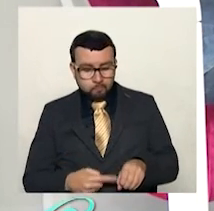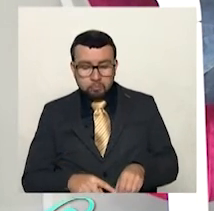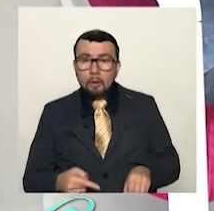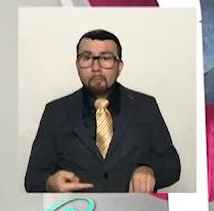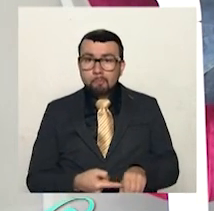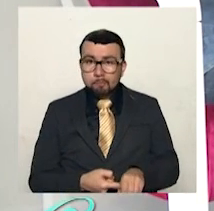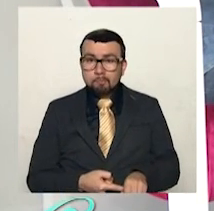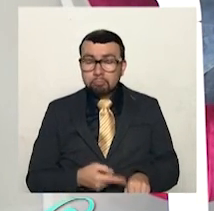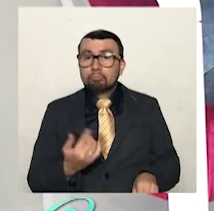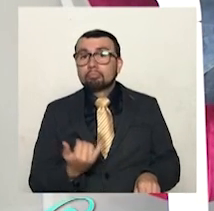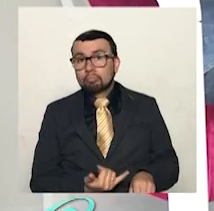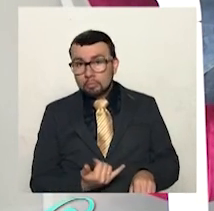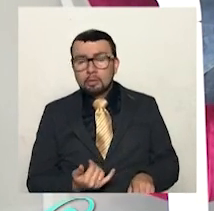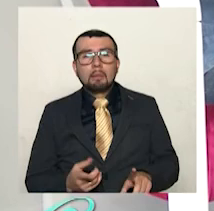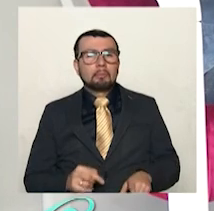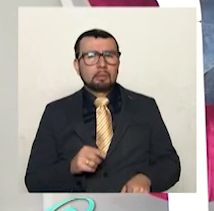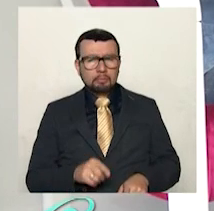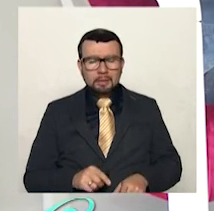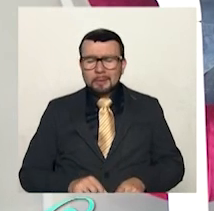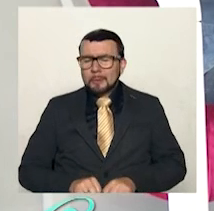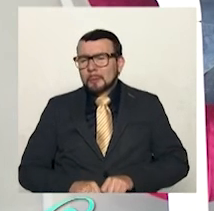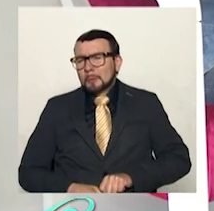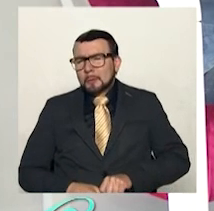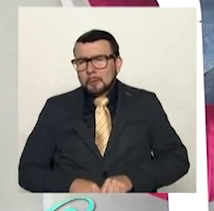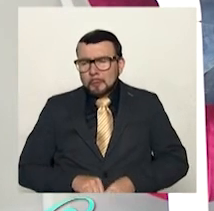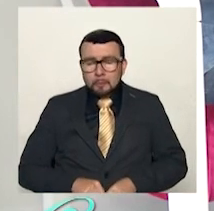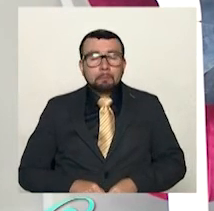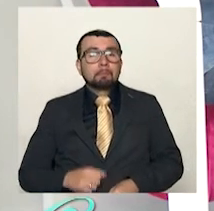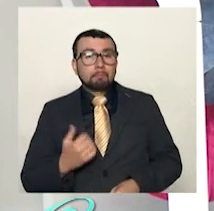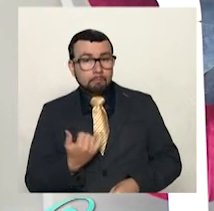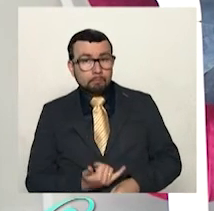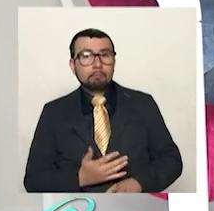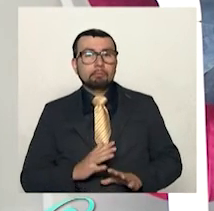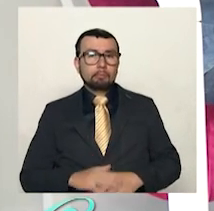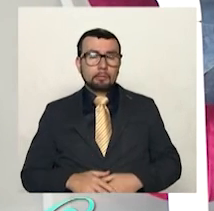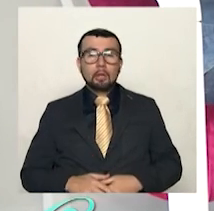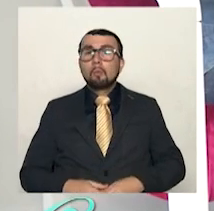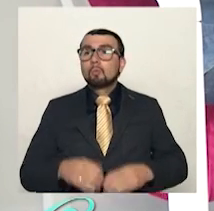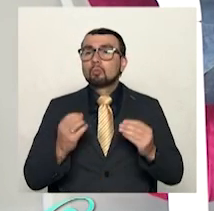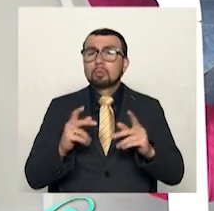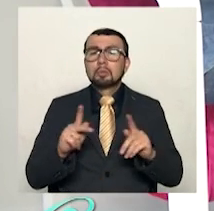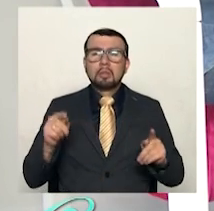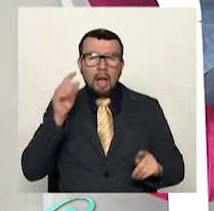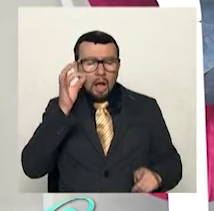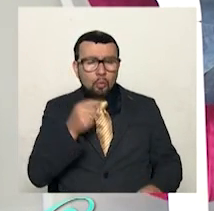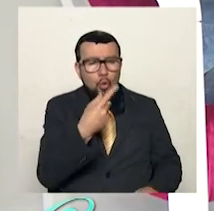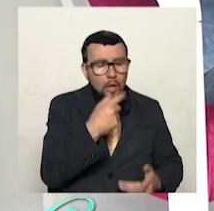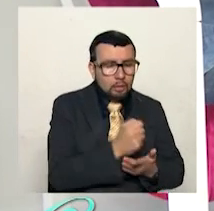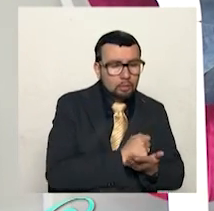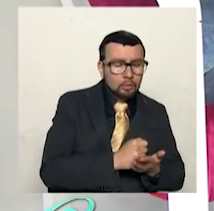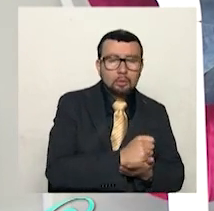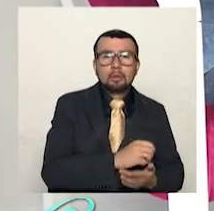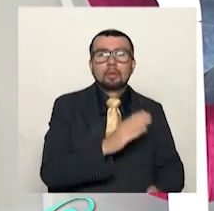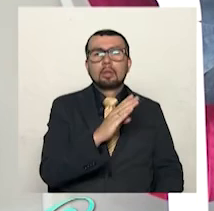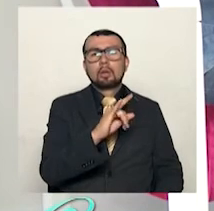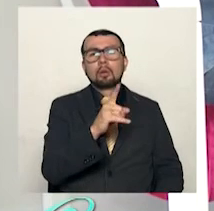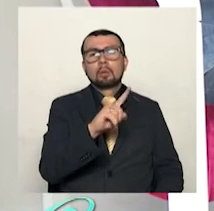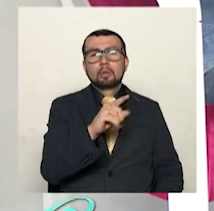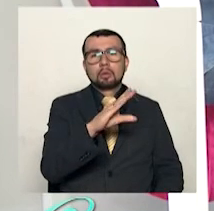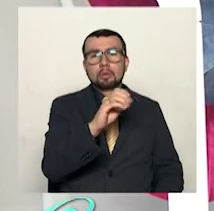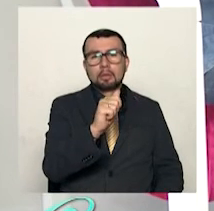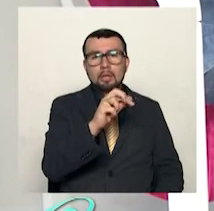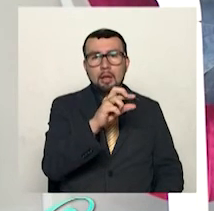estreñimiento. Y también dan cólico. Y también, seguramente, una buscapina o una iosina o cualquiera de